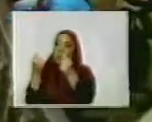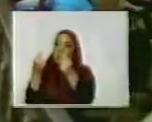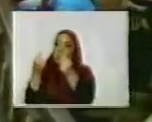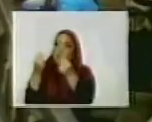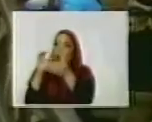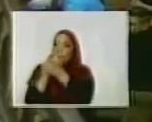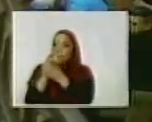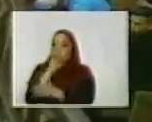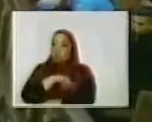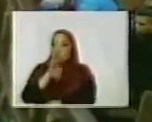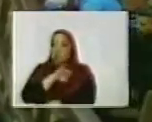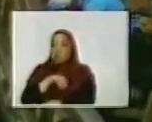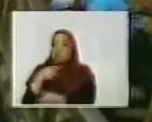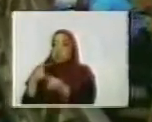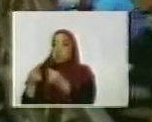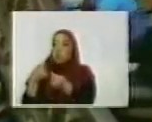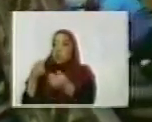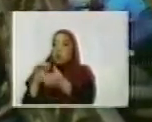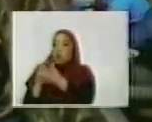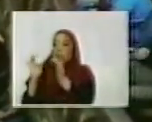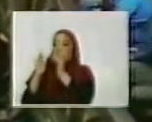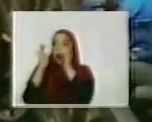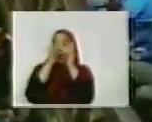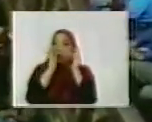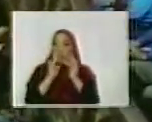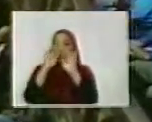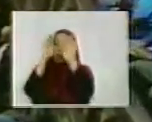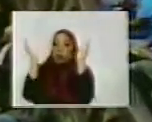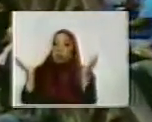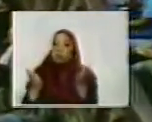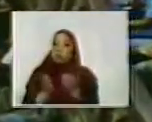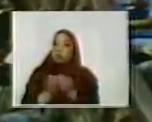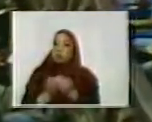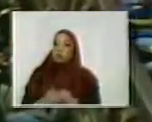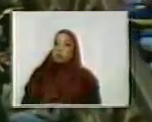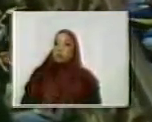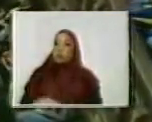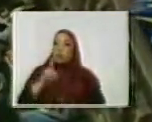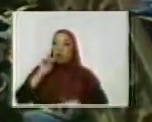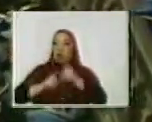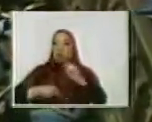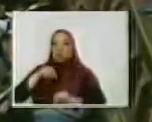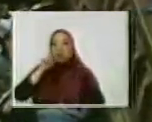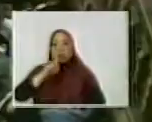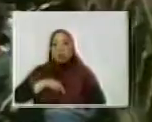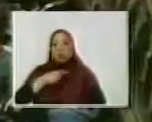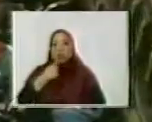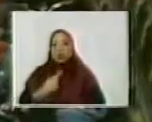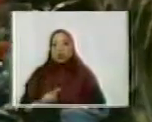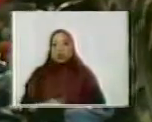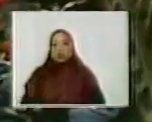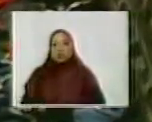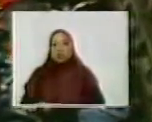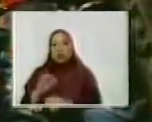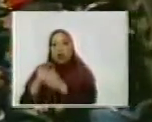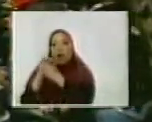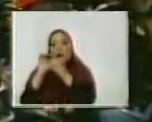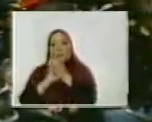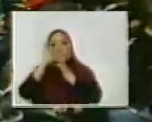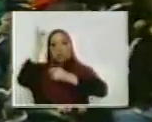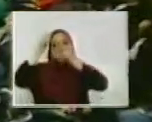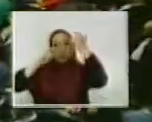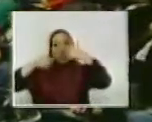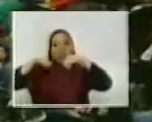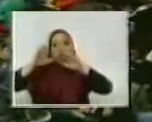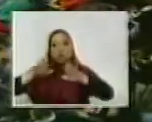socios, con nuestros aliados en el mundo, como algunos también les dicen, con los amigos que Chávez nos dejó en